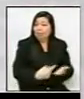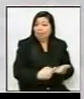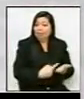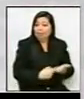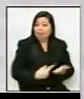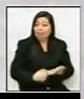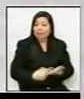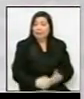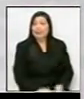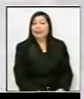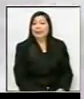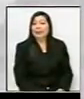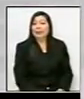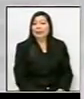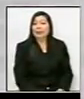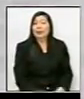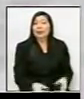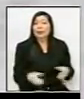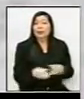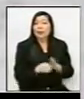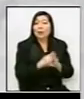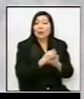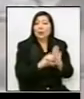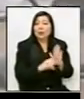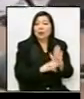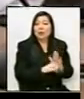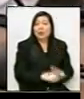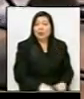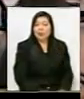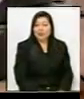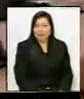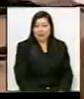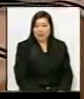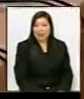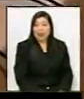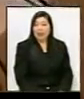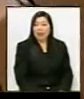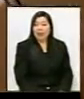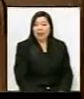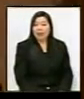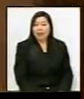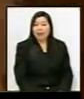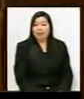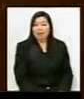sesión de la Subcomisión de Acusaciones Constitucionales. Adelante.